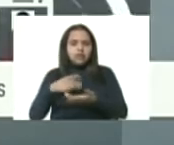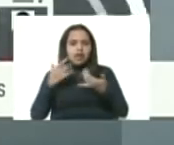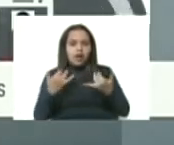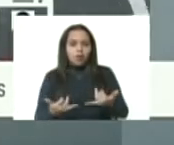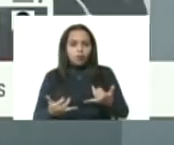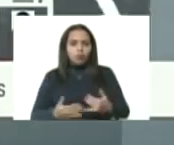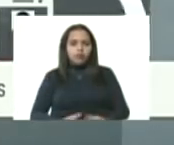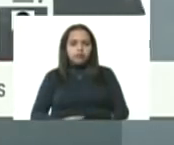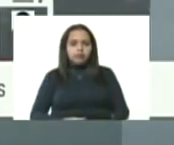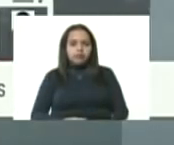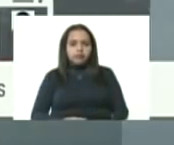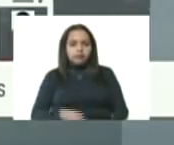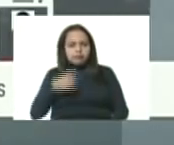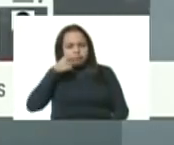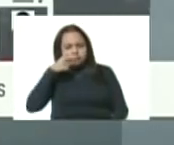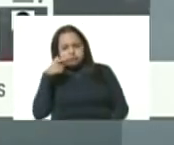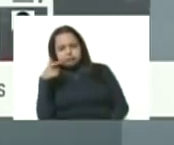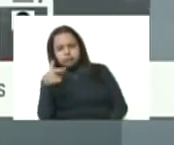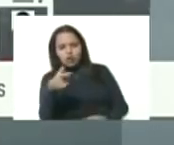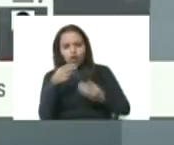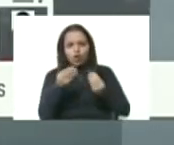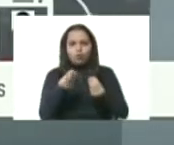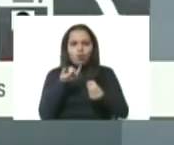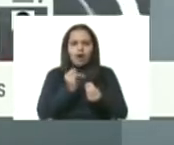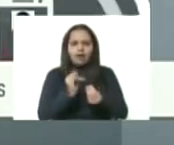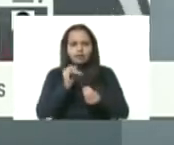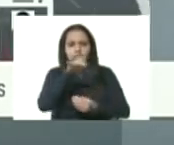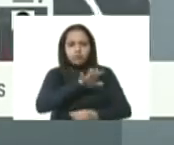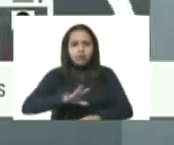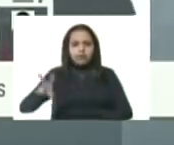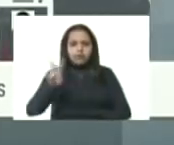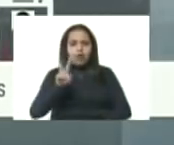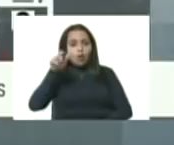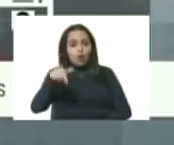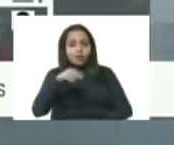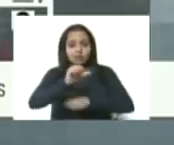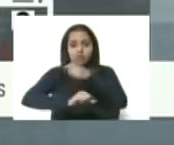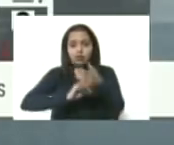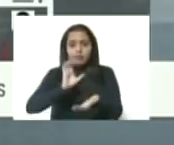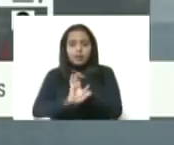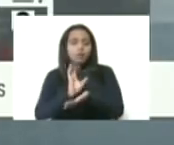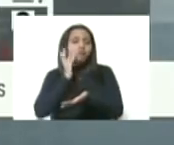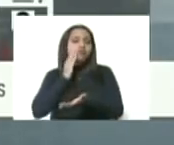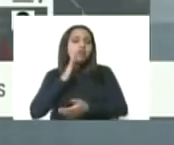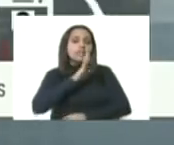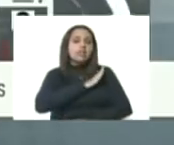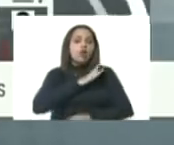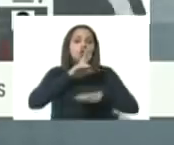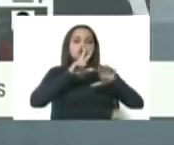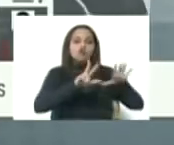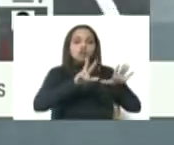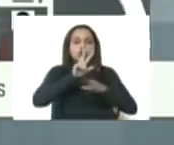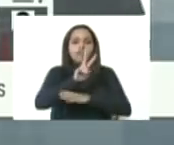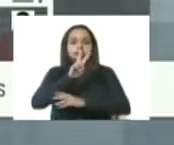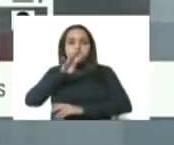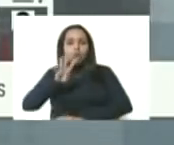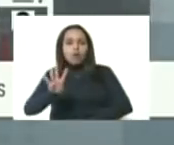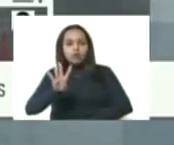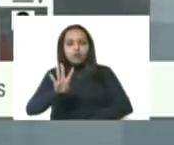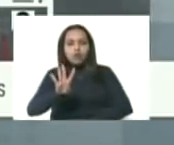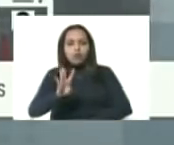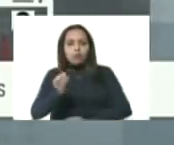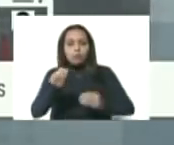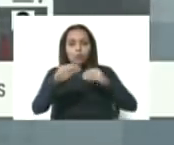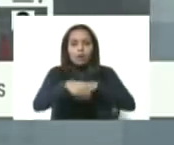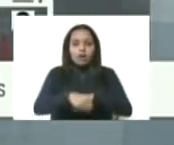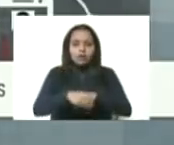al seguimiento de la situación nacional. Hoy el Distrito Capital, por ejemplo, ya tiene 824 casos. Y